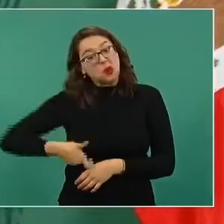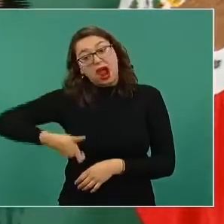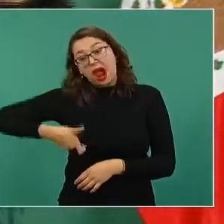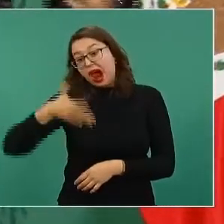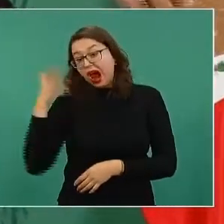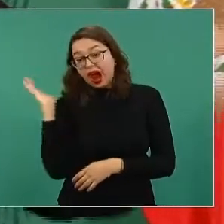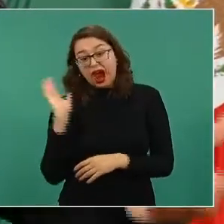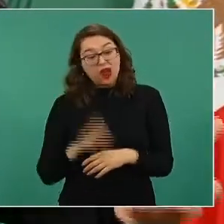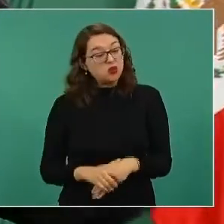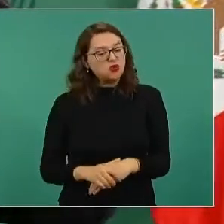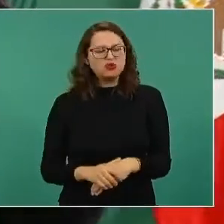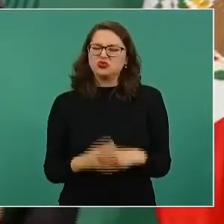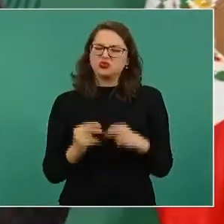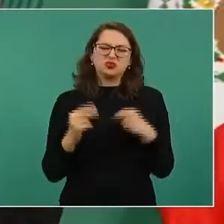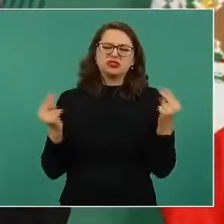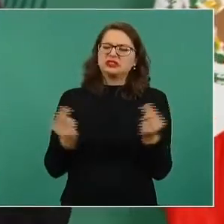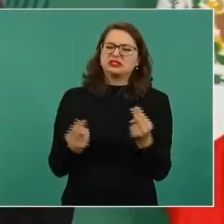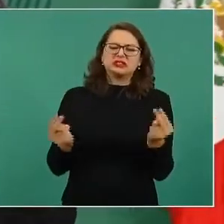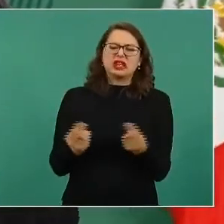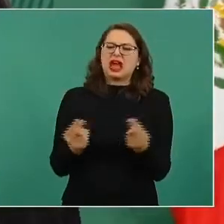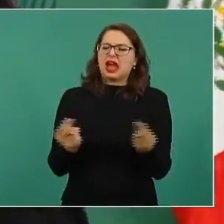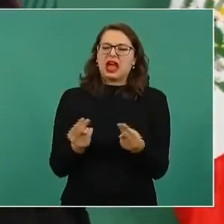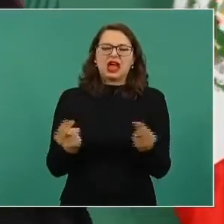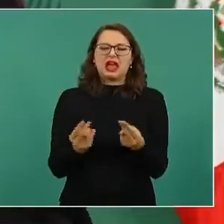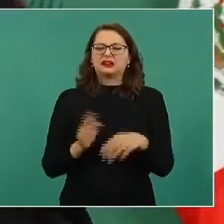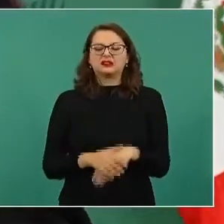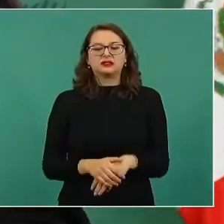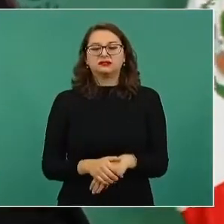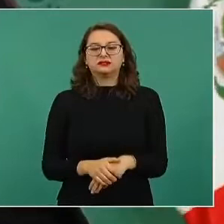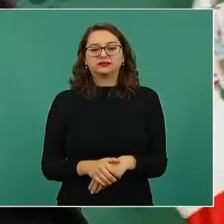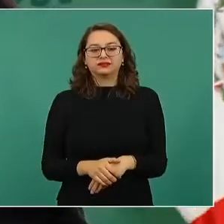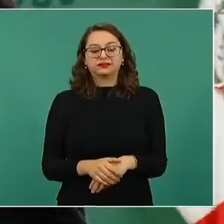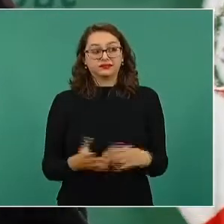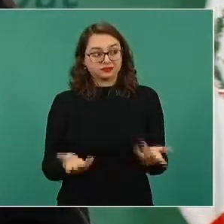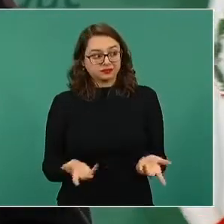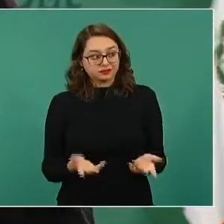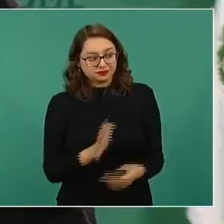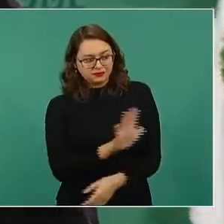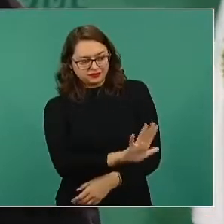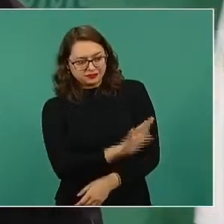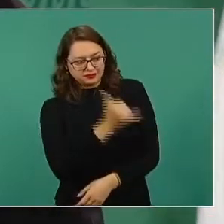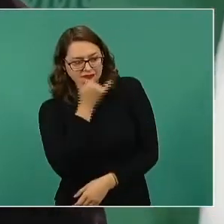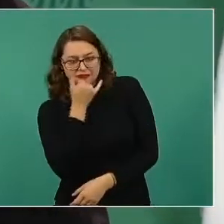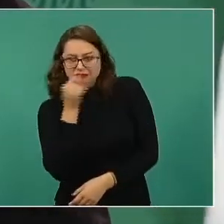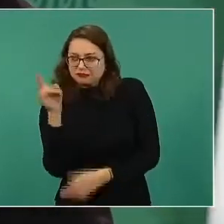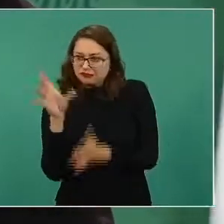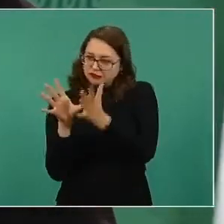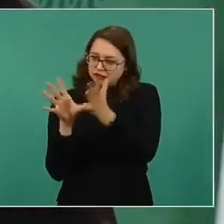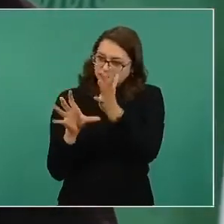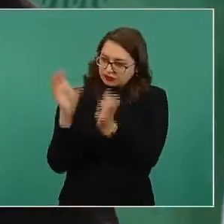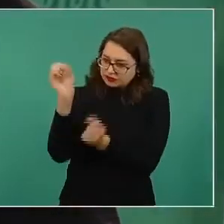que es innecesario, cuando ya está en la Constitución.